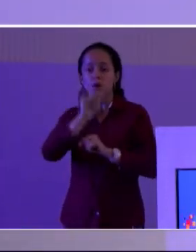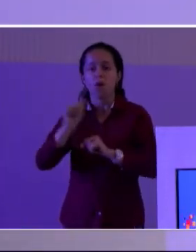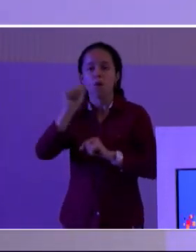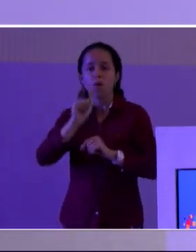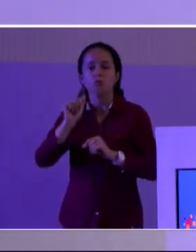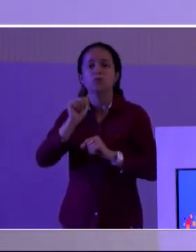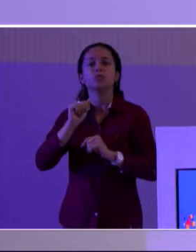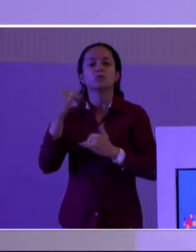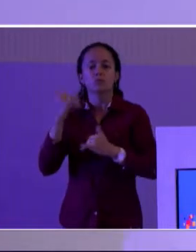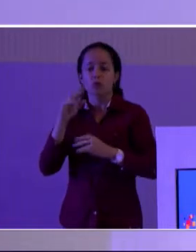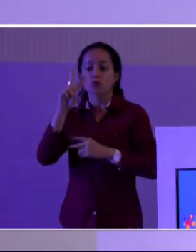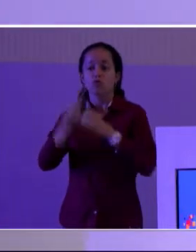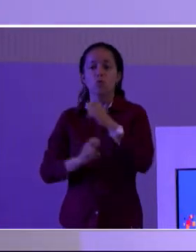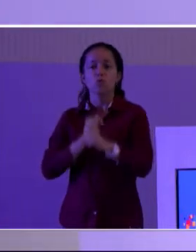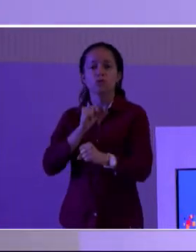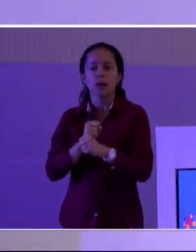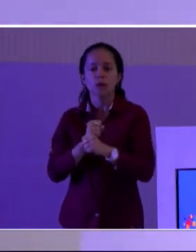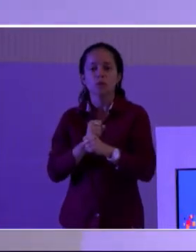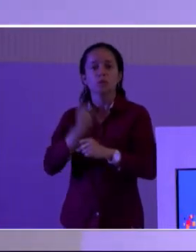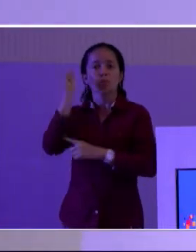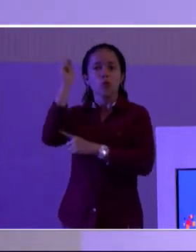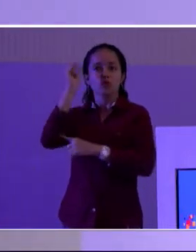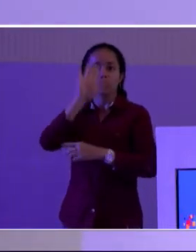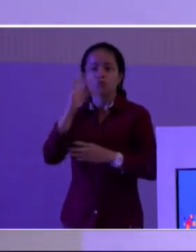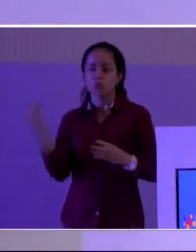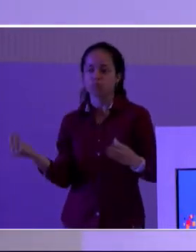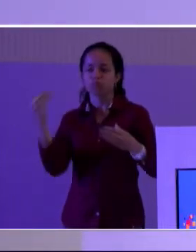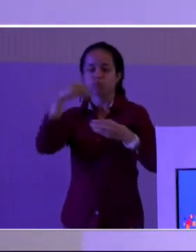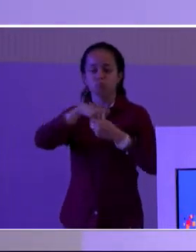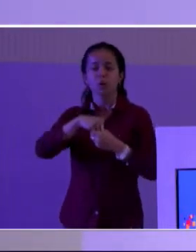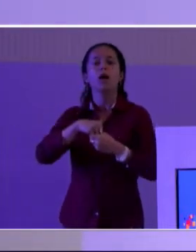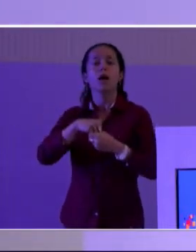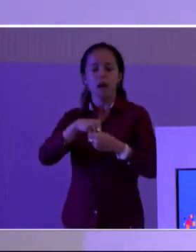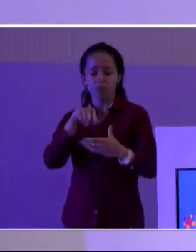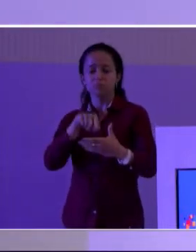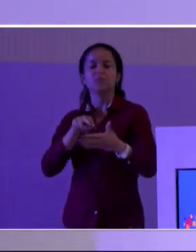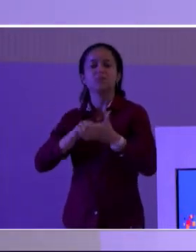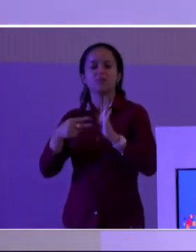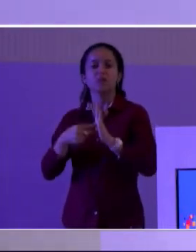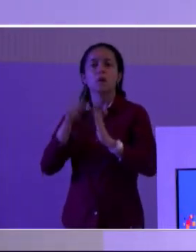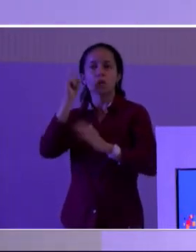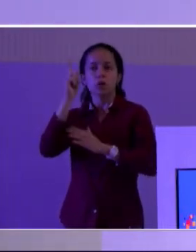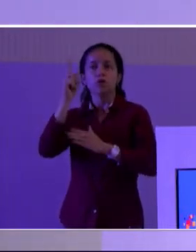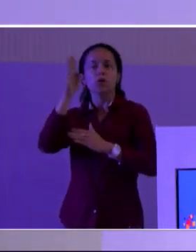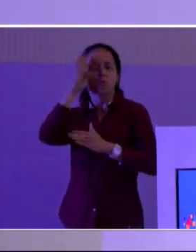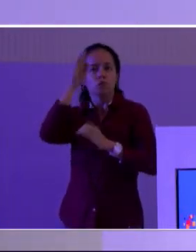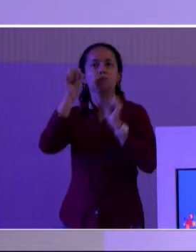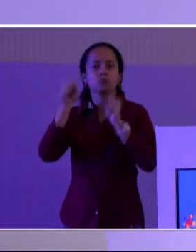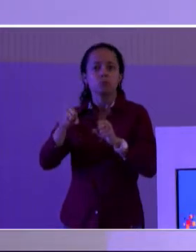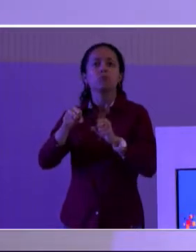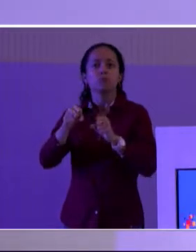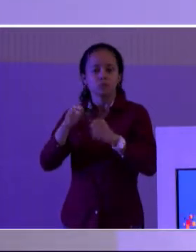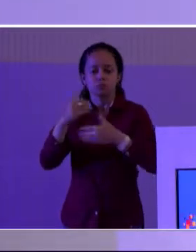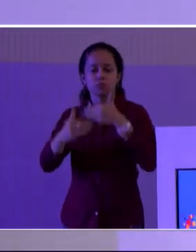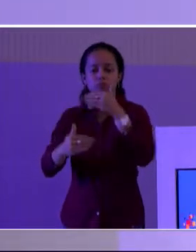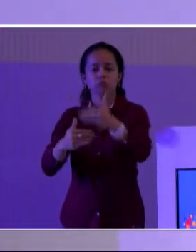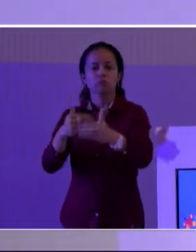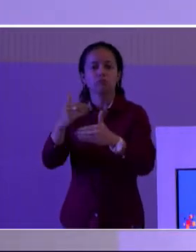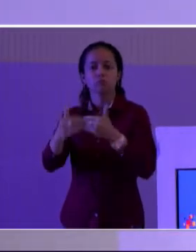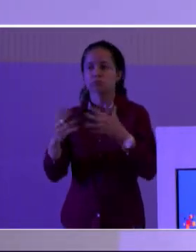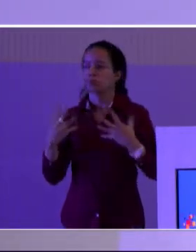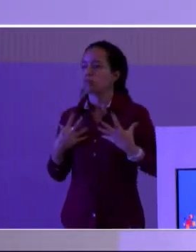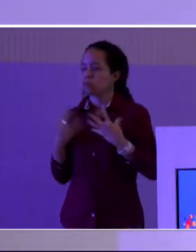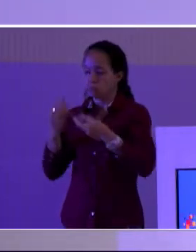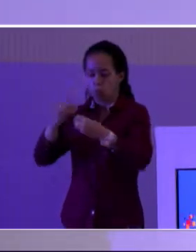implementación de la política de reincorporación y ya nos converge una política de largo plazo, una política sostenible que nos involucra a